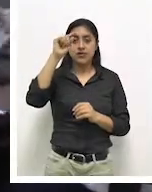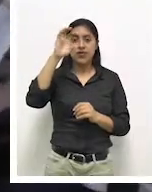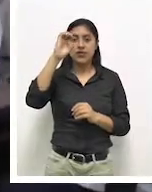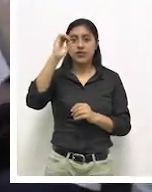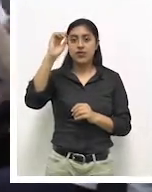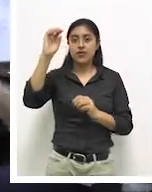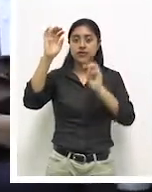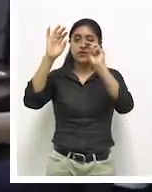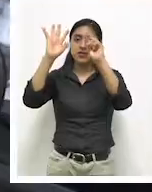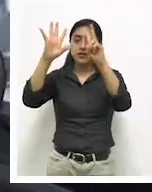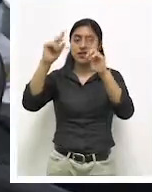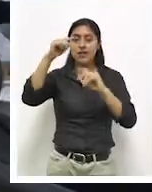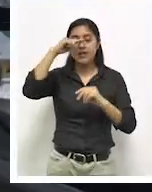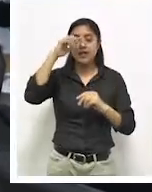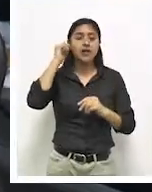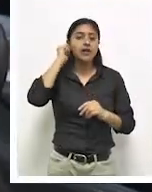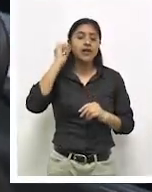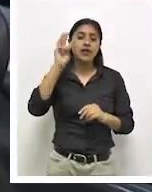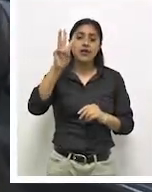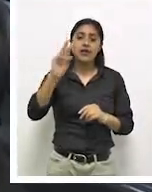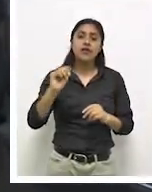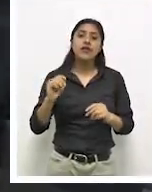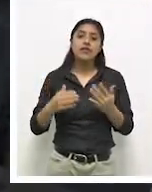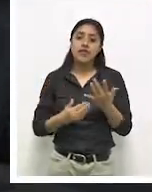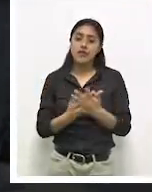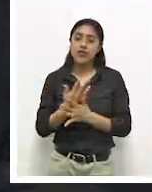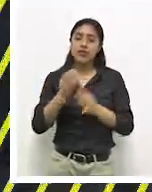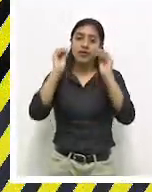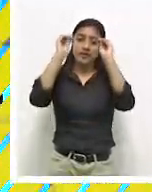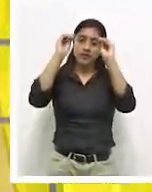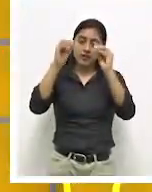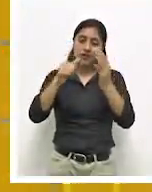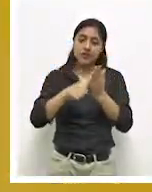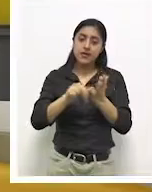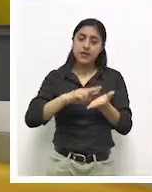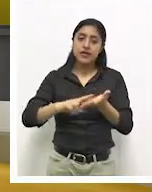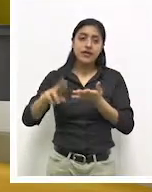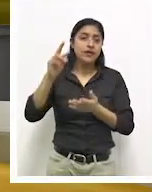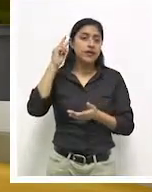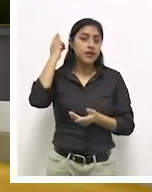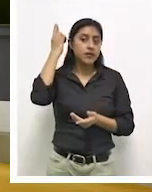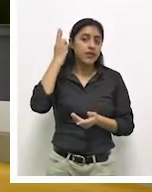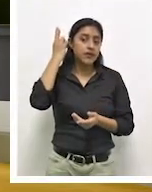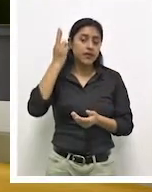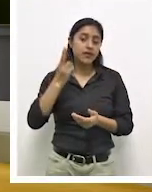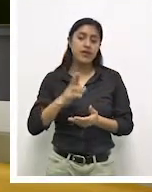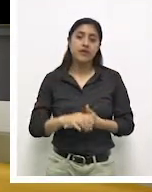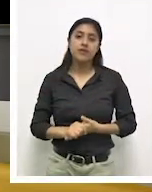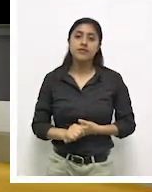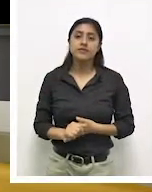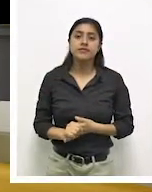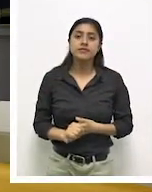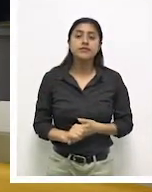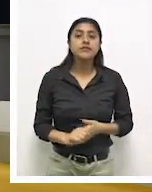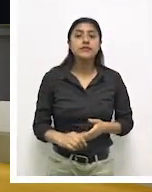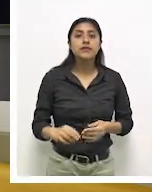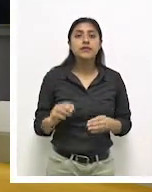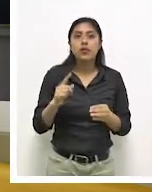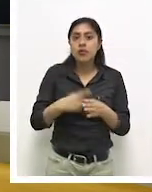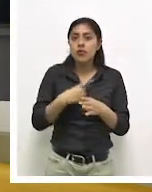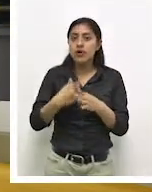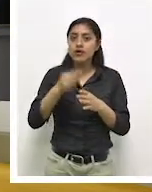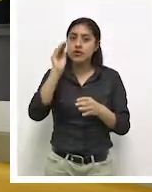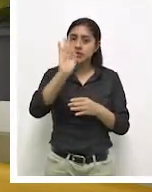TGW para una nueva emisión de RENAP Radio. Tras extraviar el DPI, obtener uno nuevo